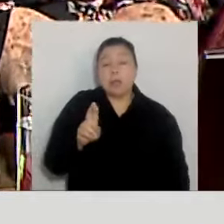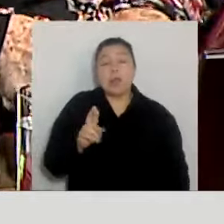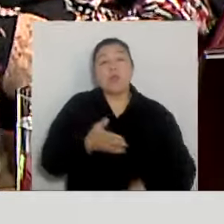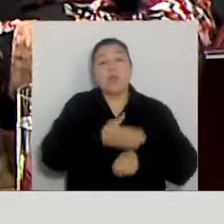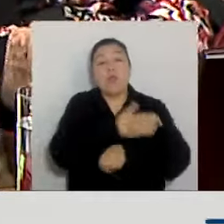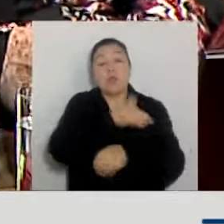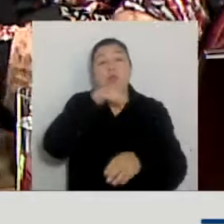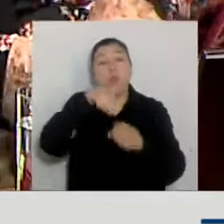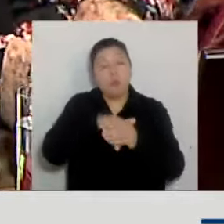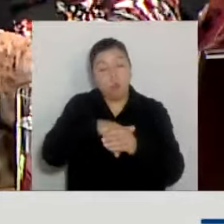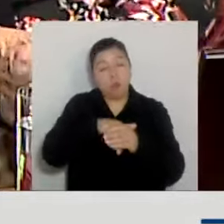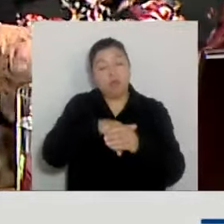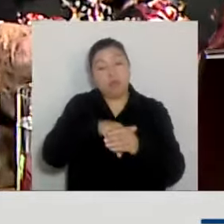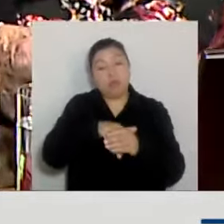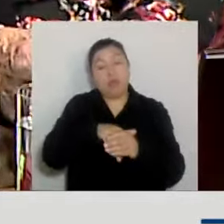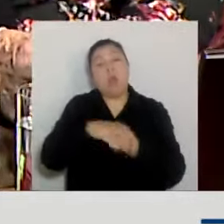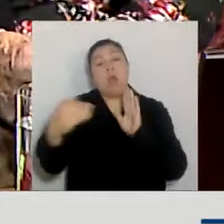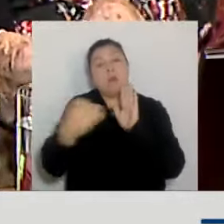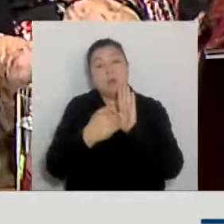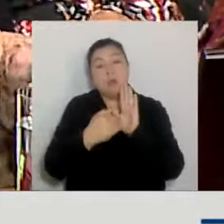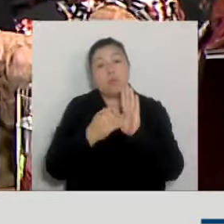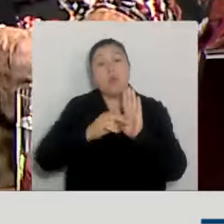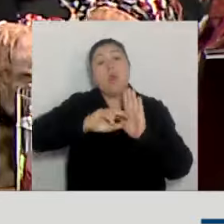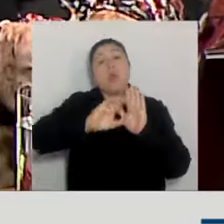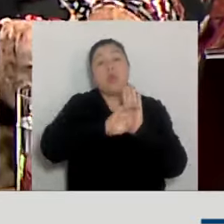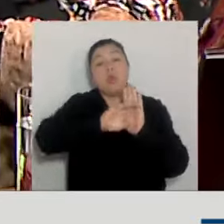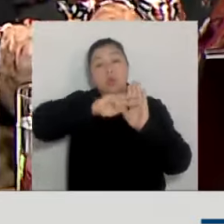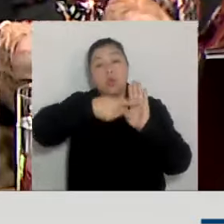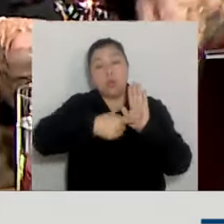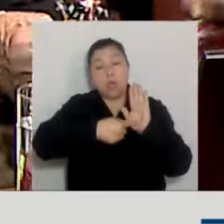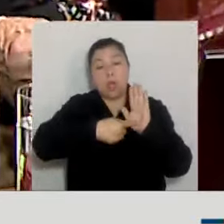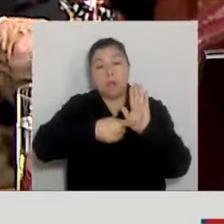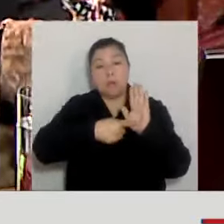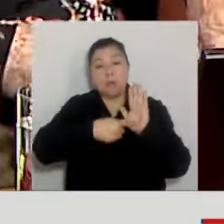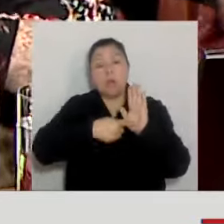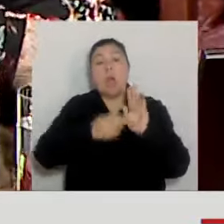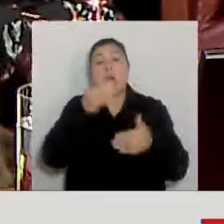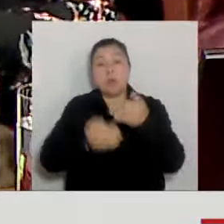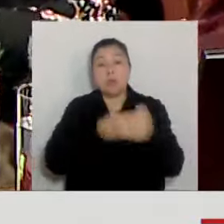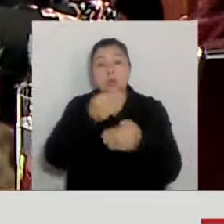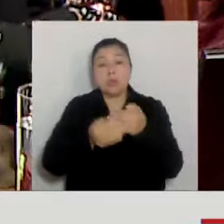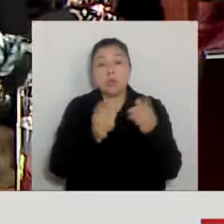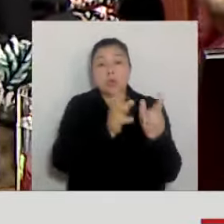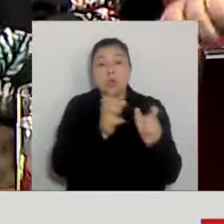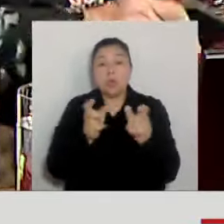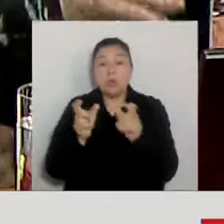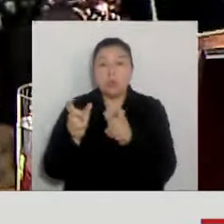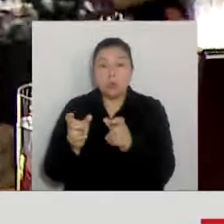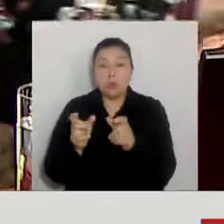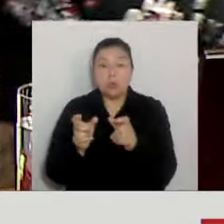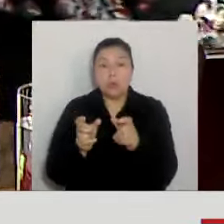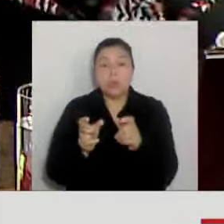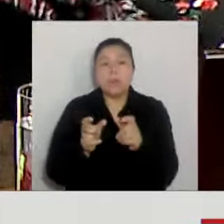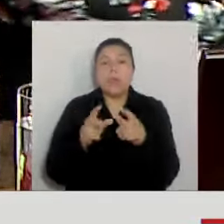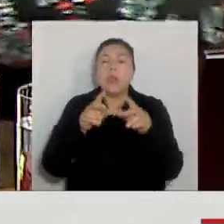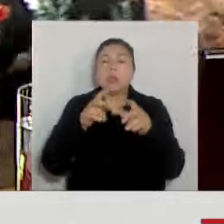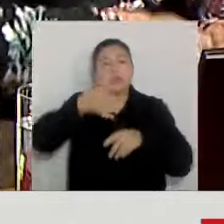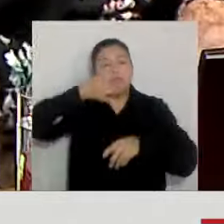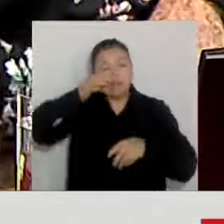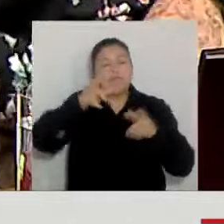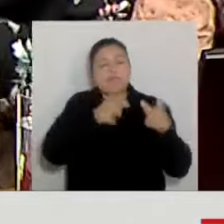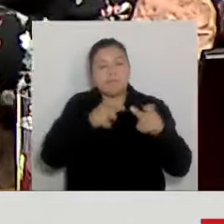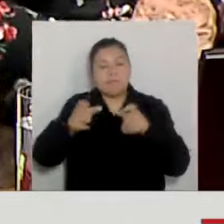votaré a favor de Modificar el código de aguas en lo relativo al procedimiento de fiscalización y vigilancia por parte de la dirección